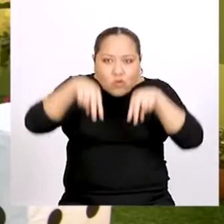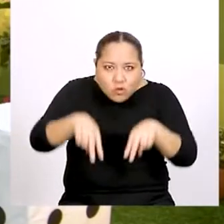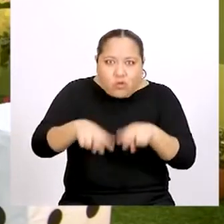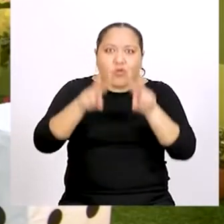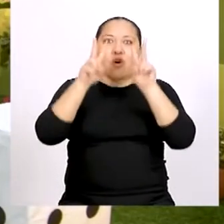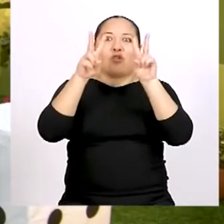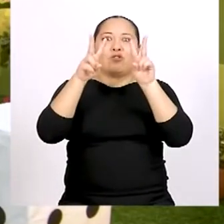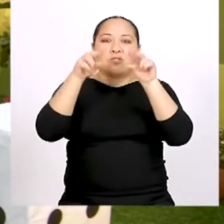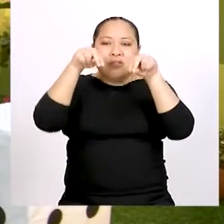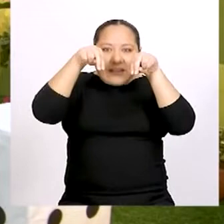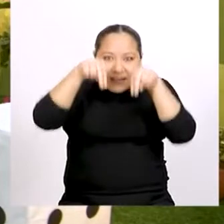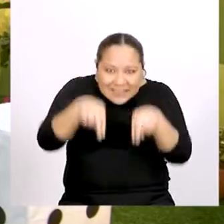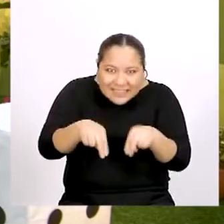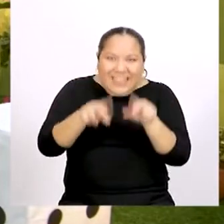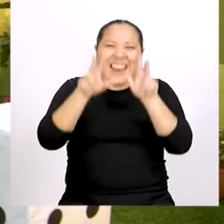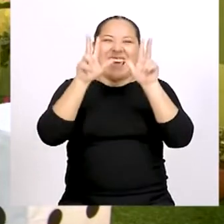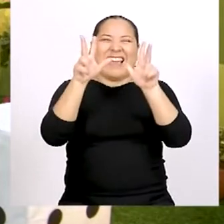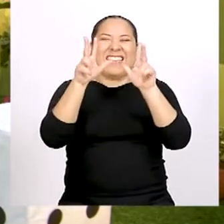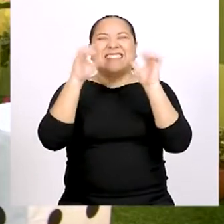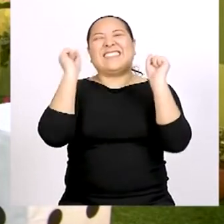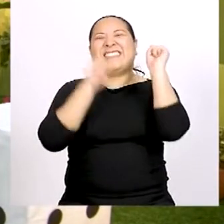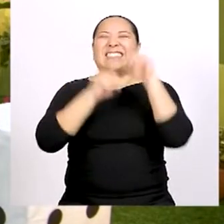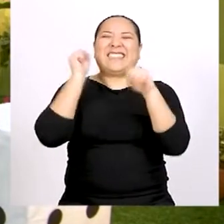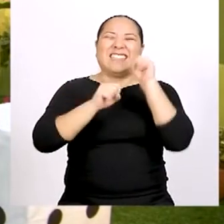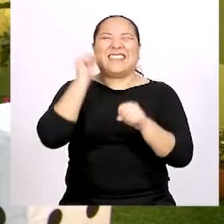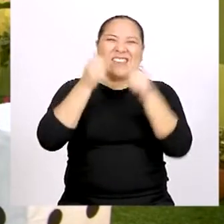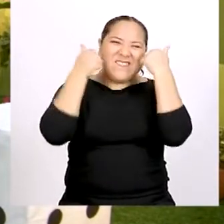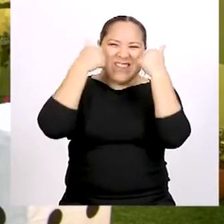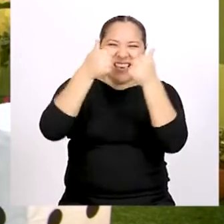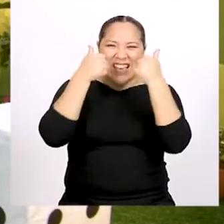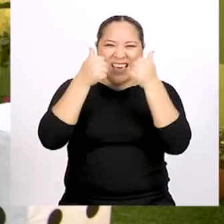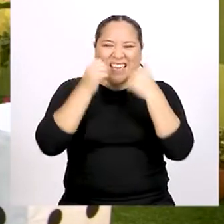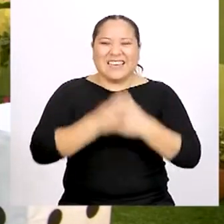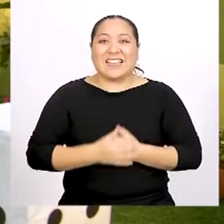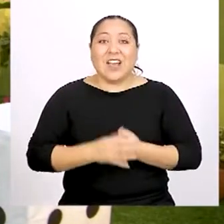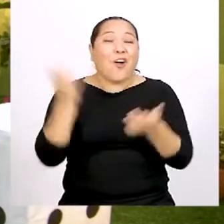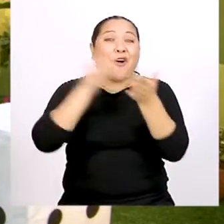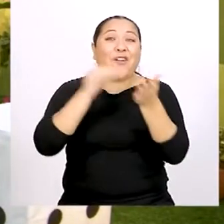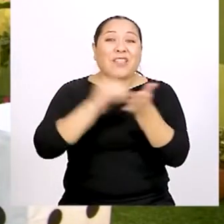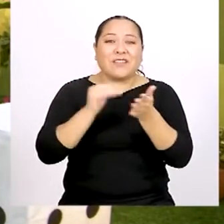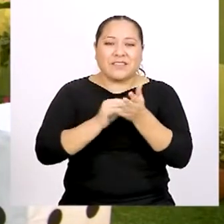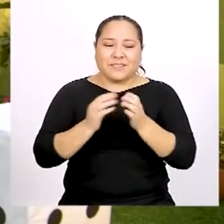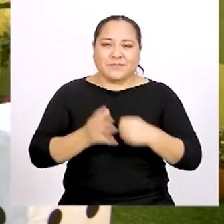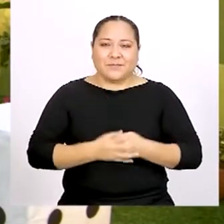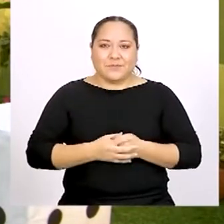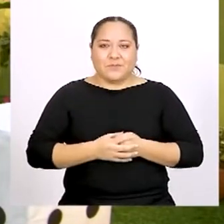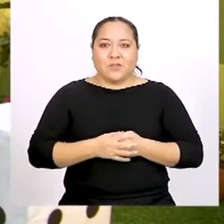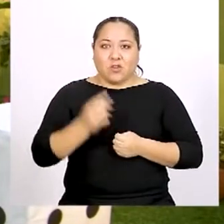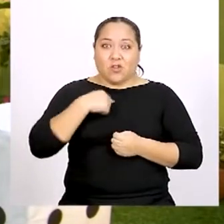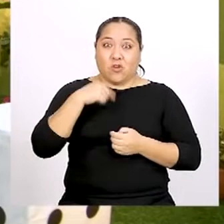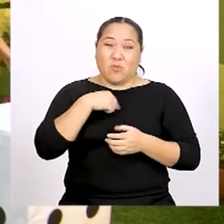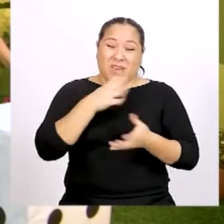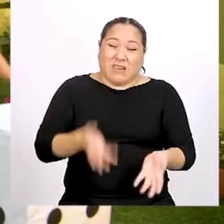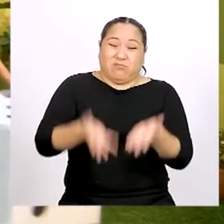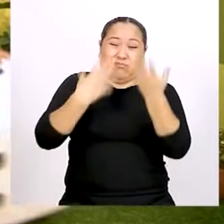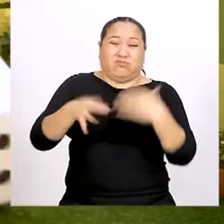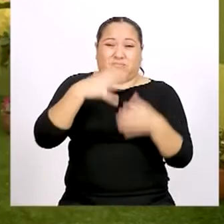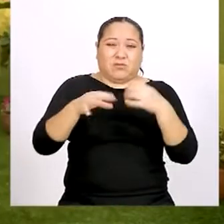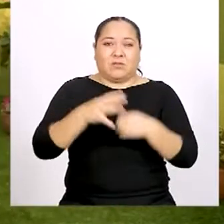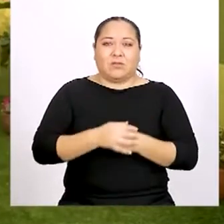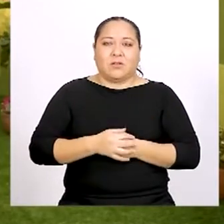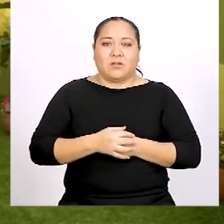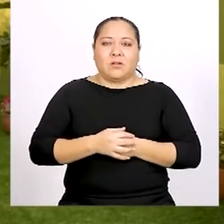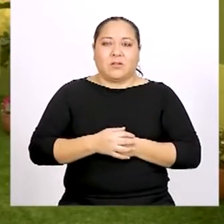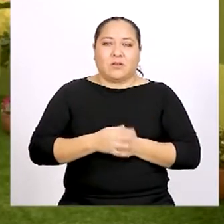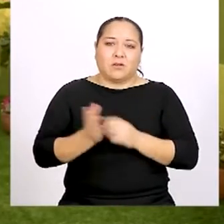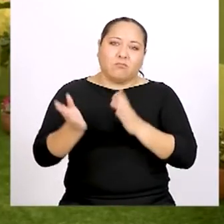¡Uno! ¡Dos! ¡Tres! ¡Sí! ¡Otra vez! Muy bien, a ver, lo voy a hacer girar